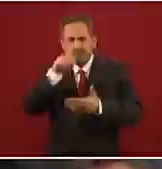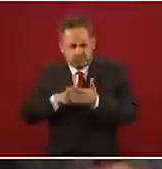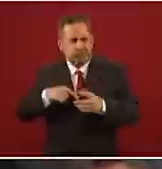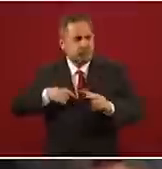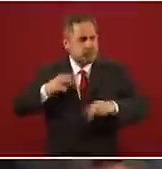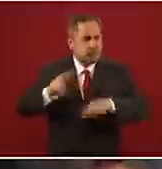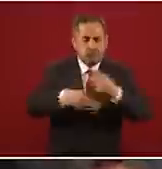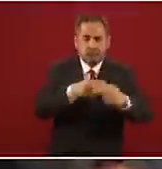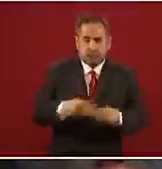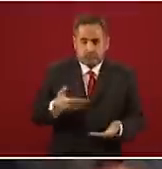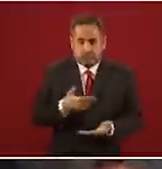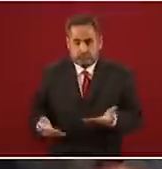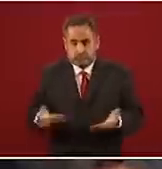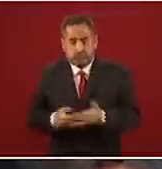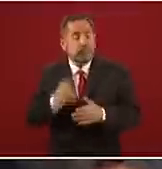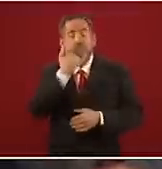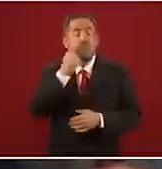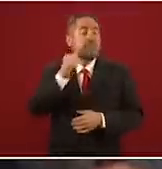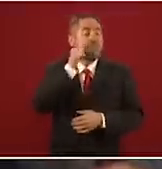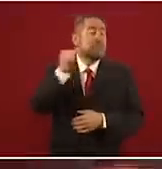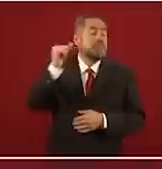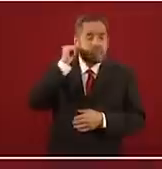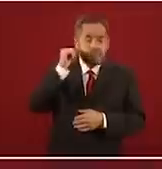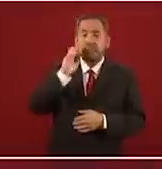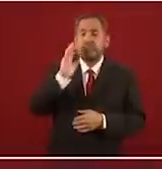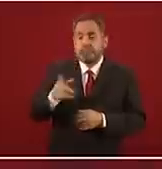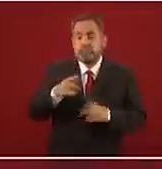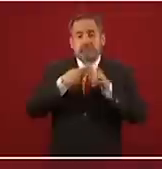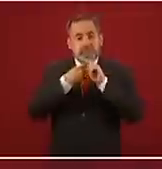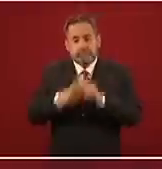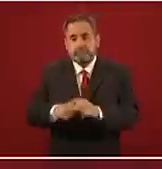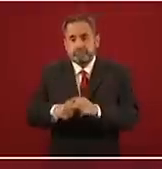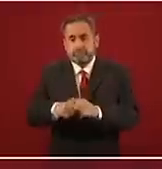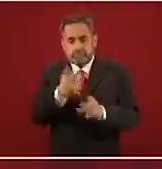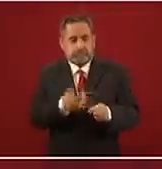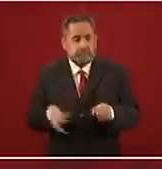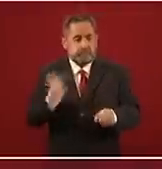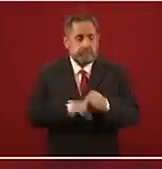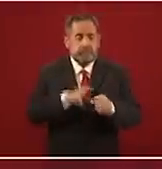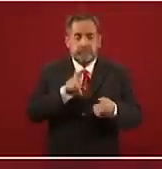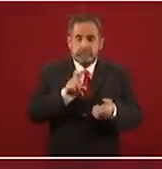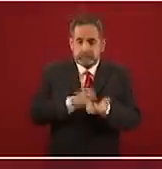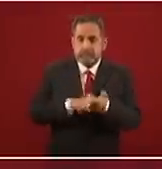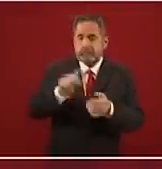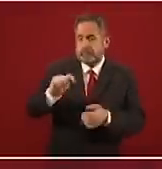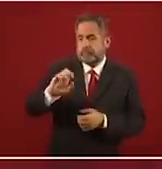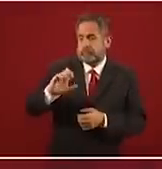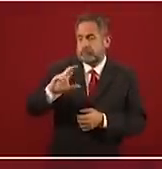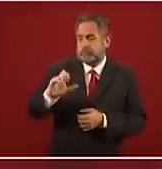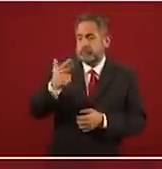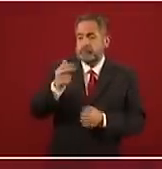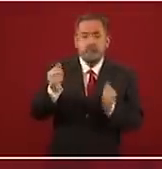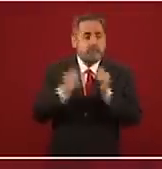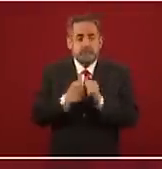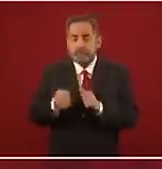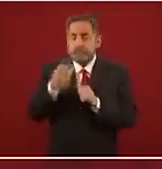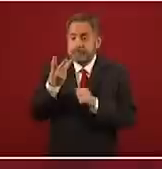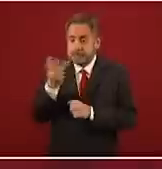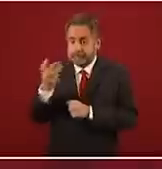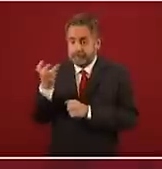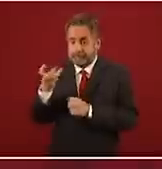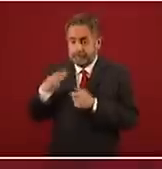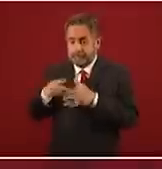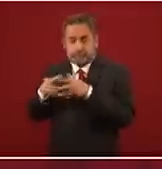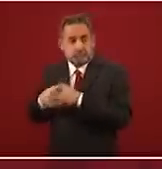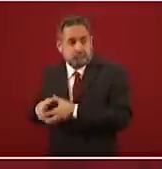Y el día de hoy, de ayer, comenzamos con nuestro primer hospital en Tekash, con los primeros 300 médicos del bienestar